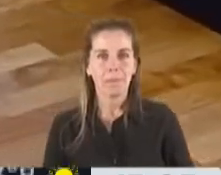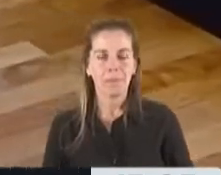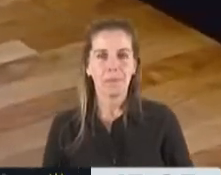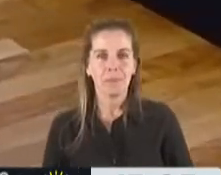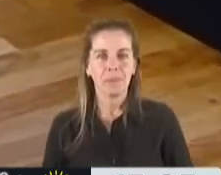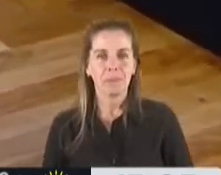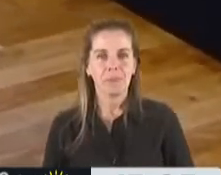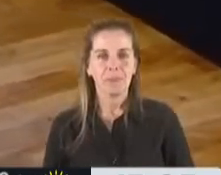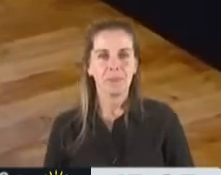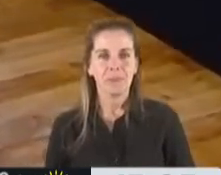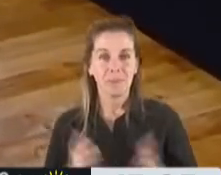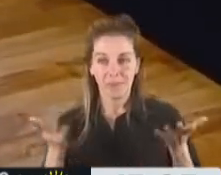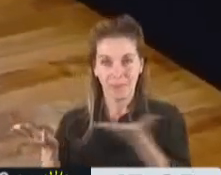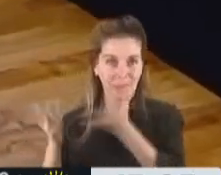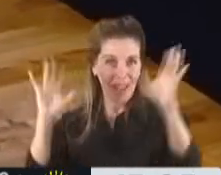Eso es para vos.